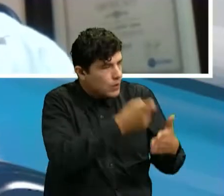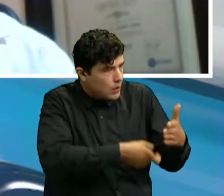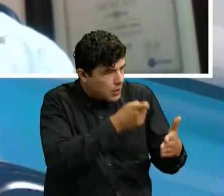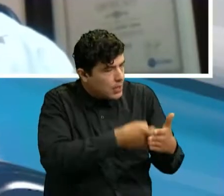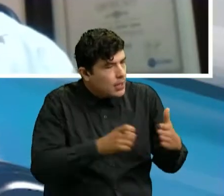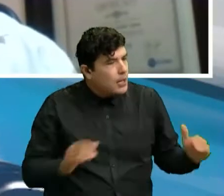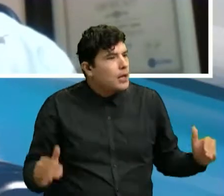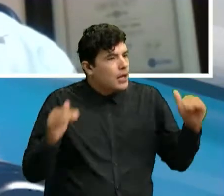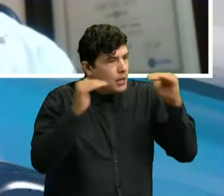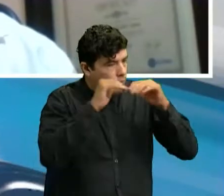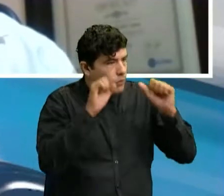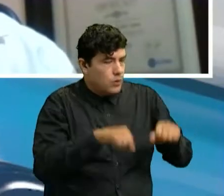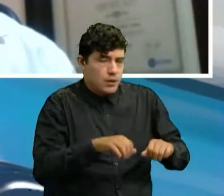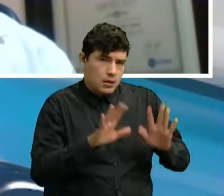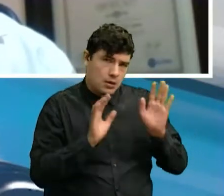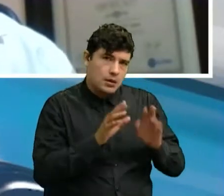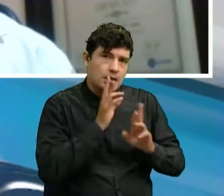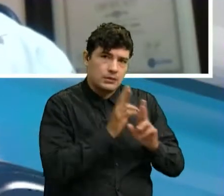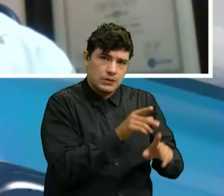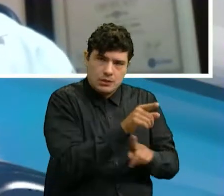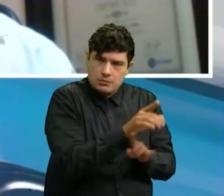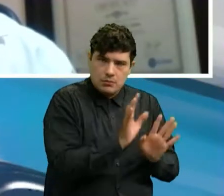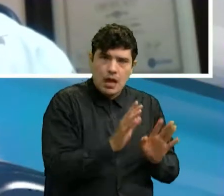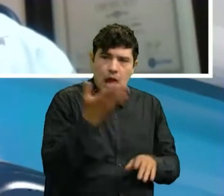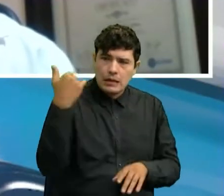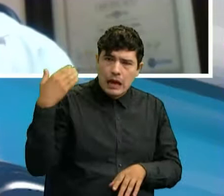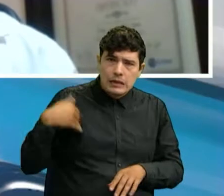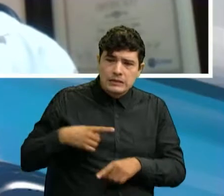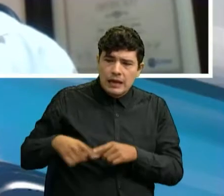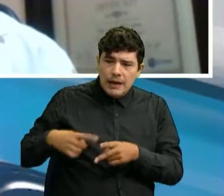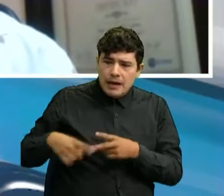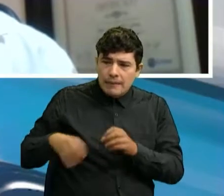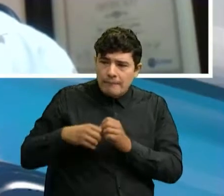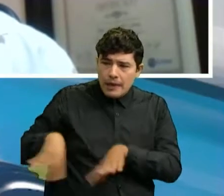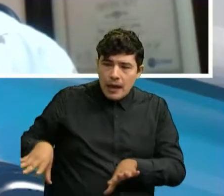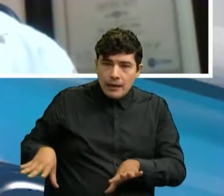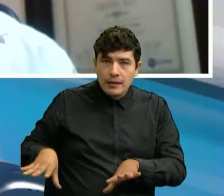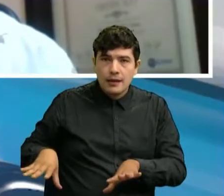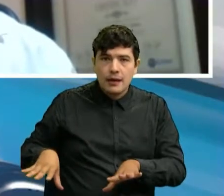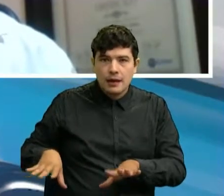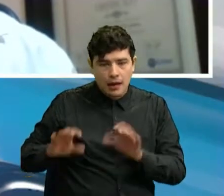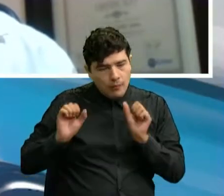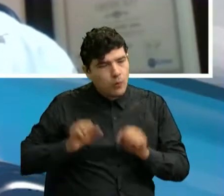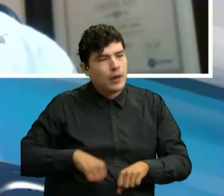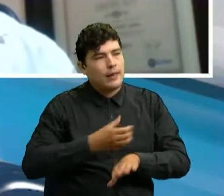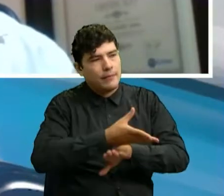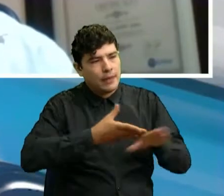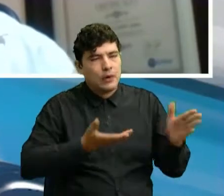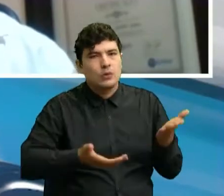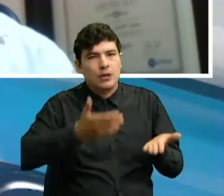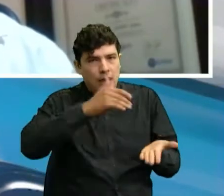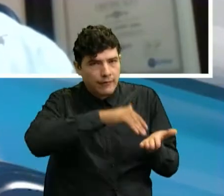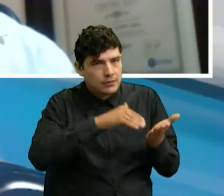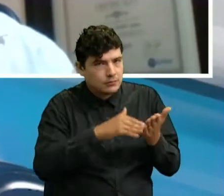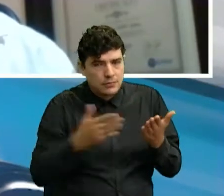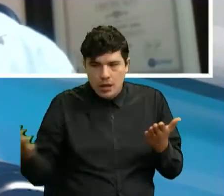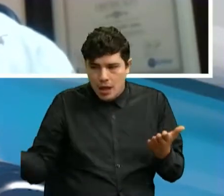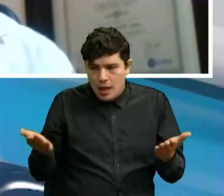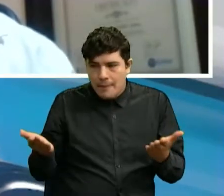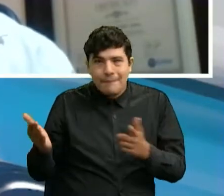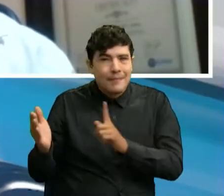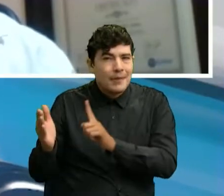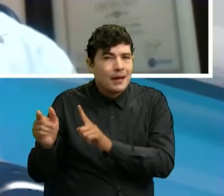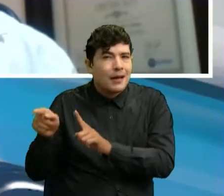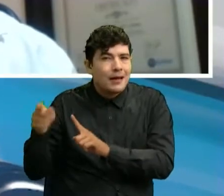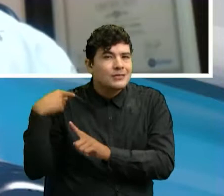Colpensiones. Eso frente a las posibles semanas que estén no acreditadas por la confusión en el número